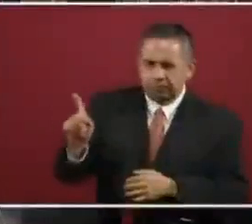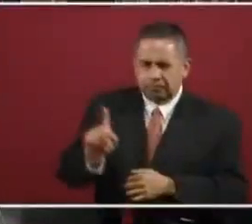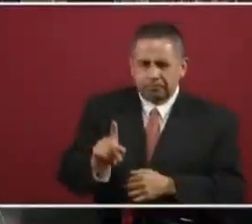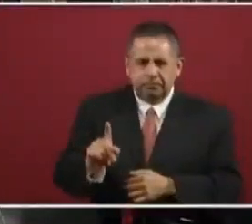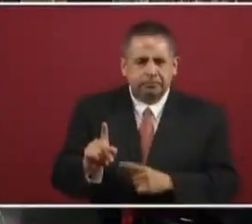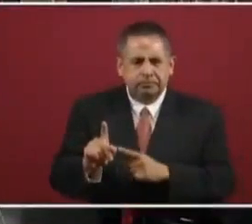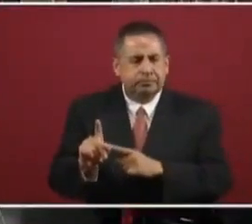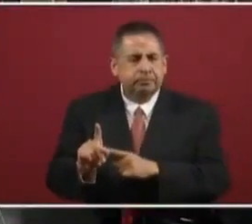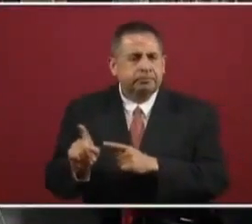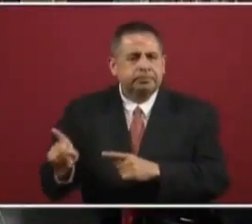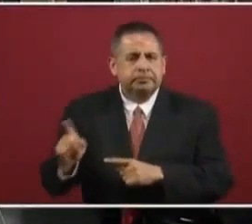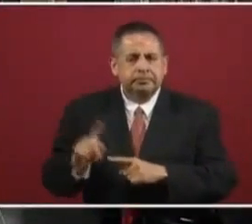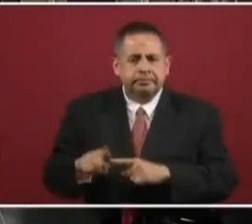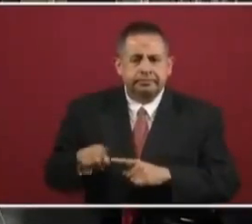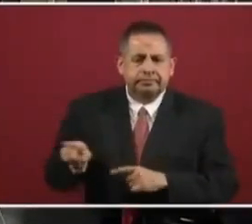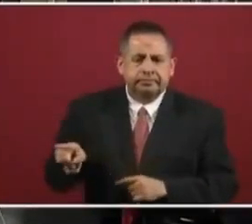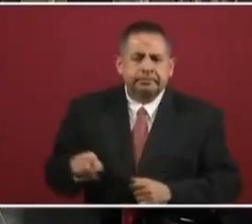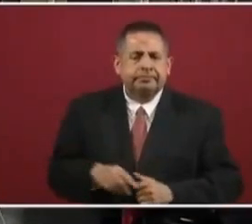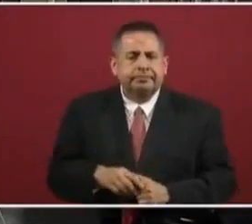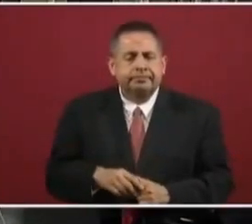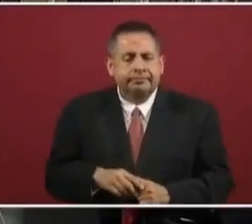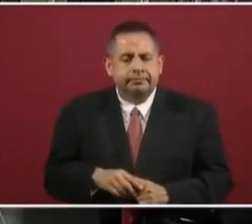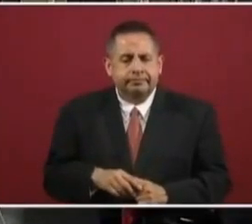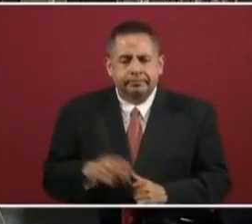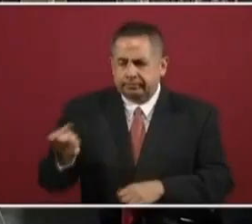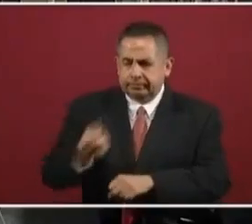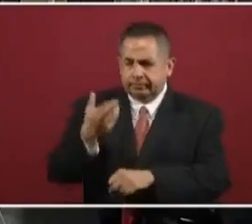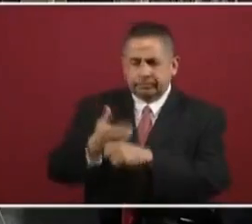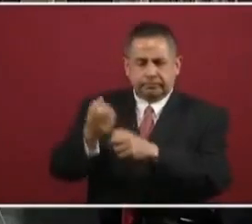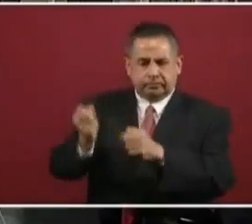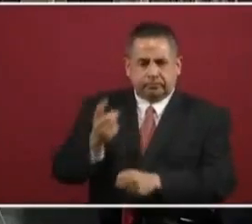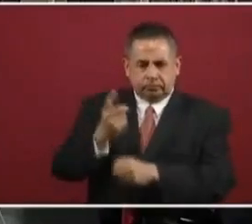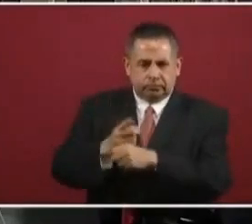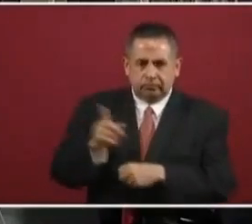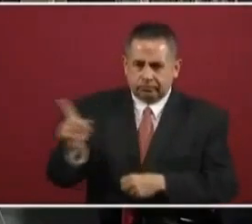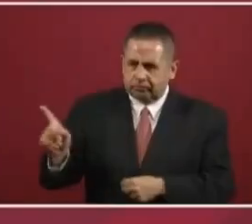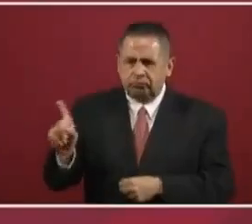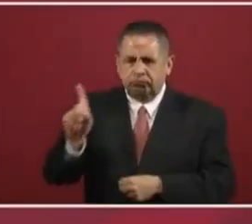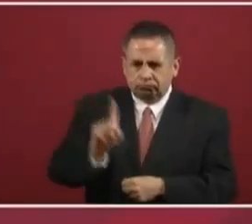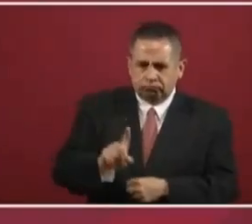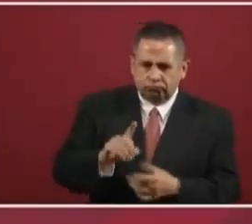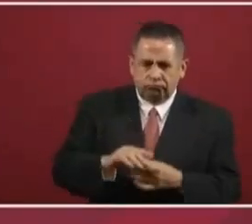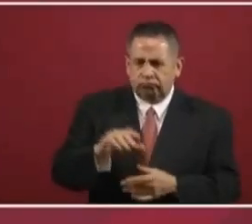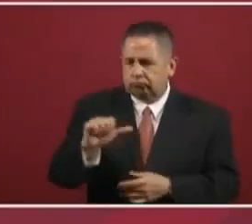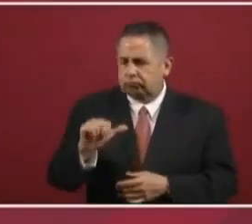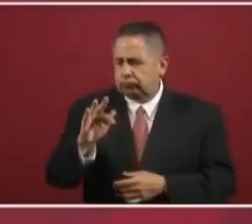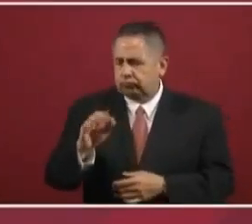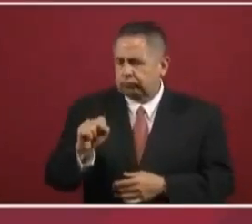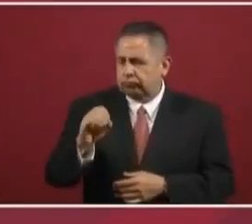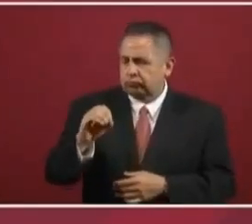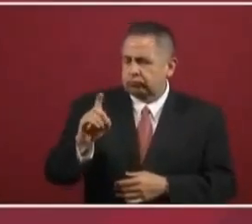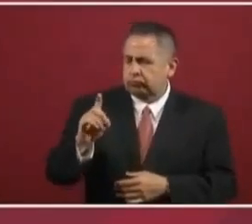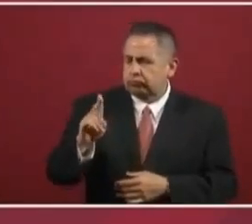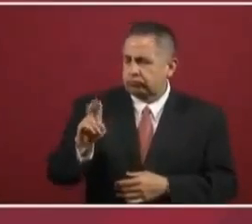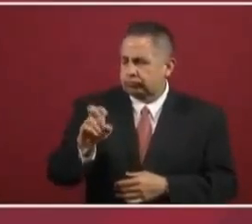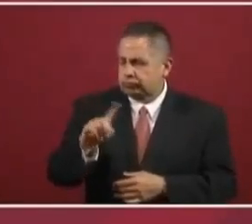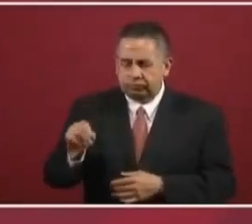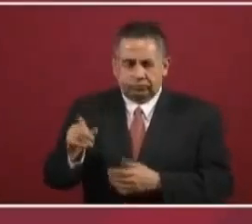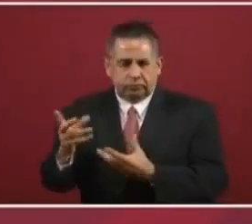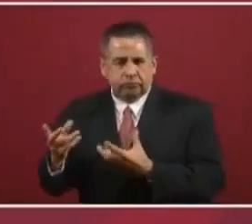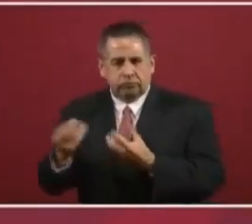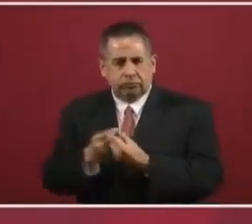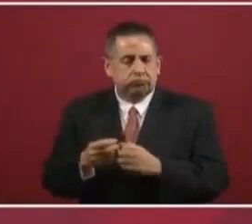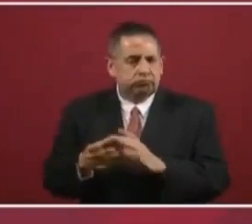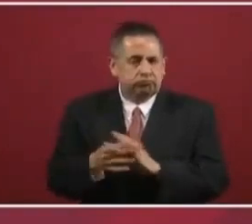a este secretario de seguridad pública Alonso durazo que ha